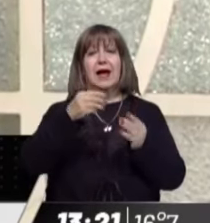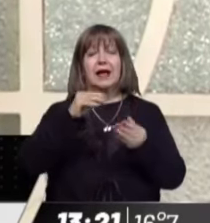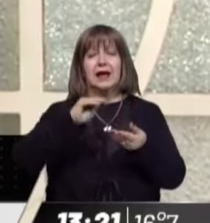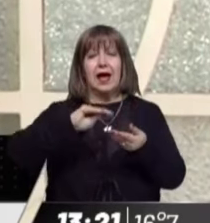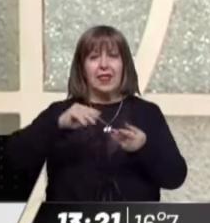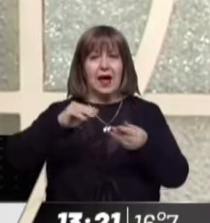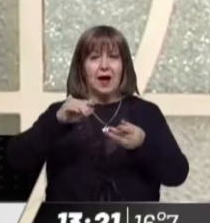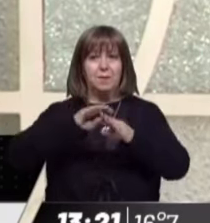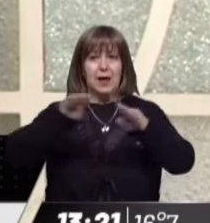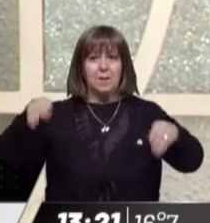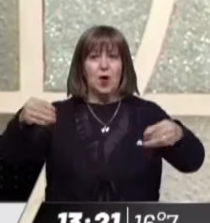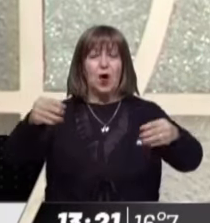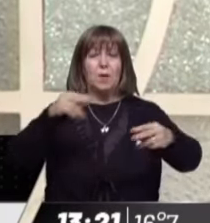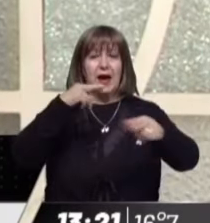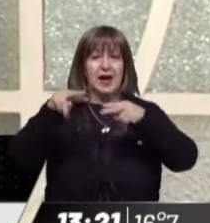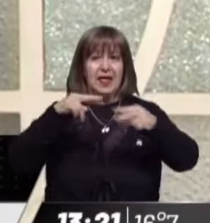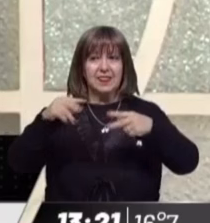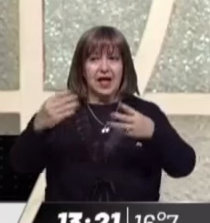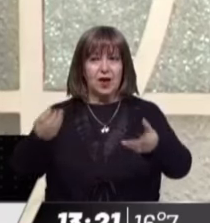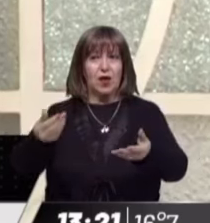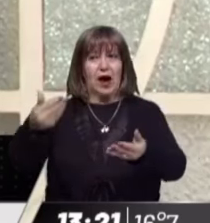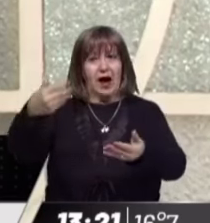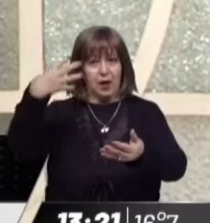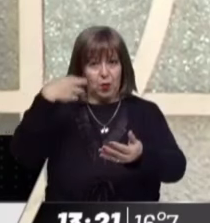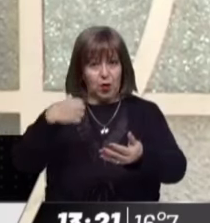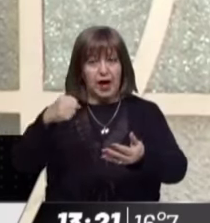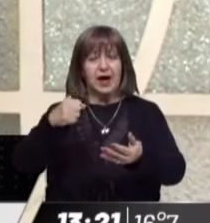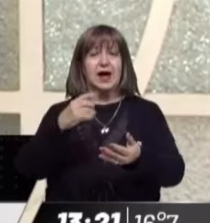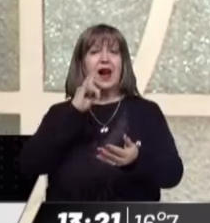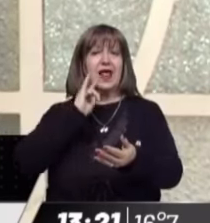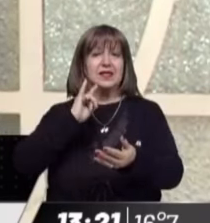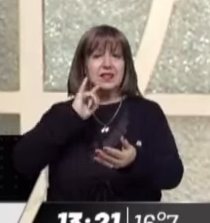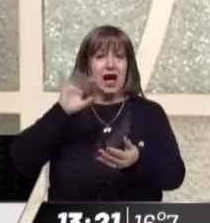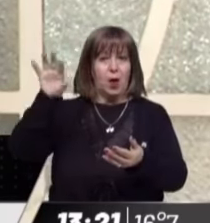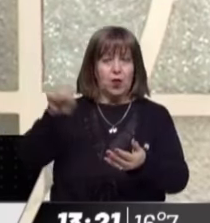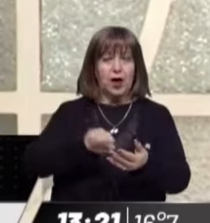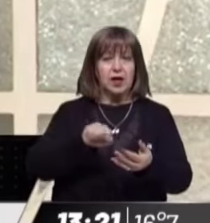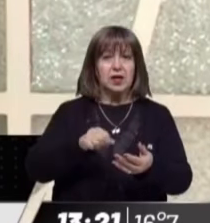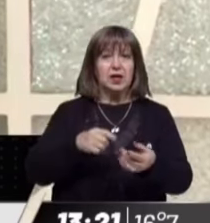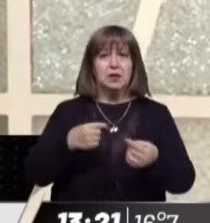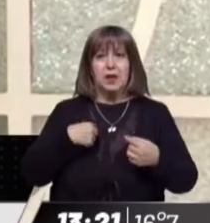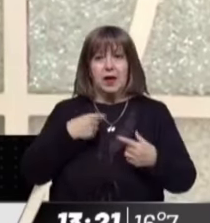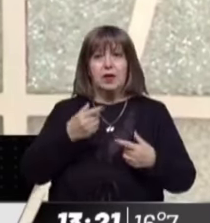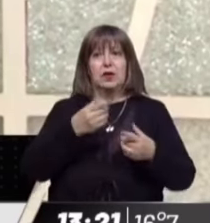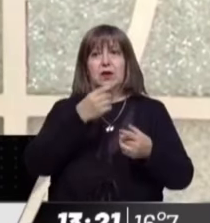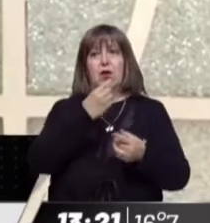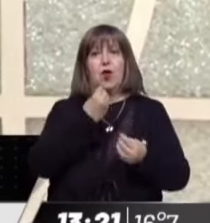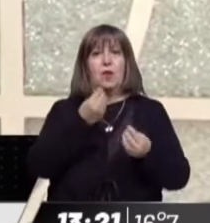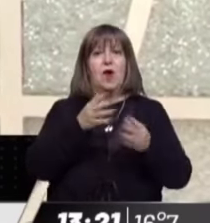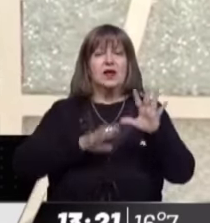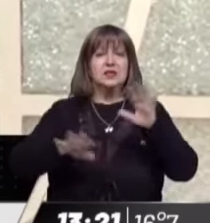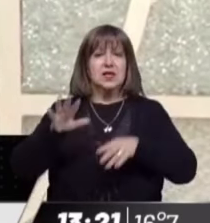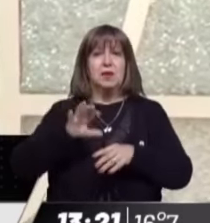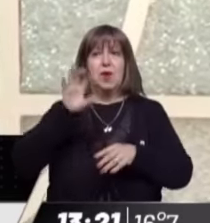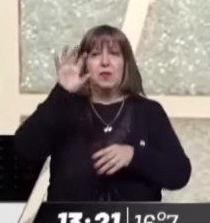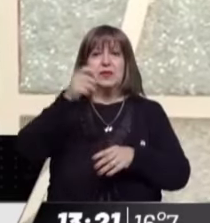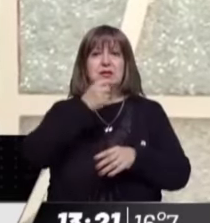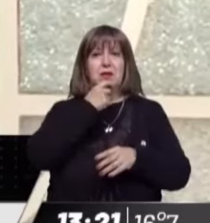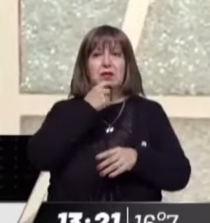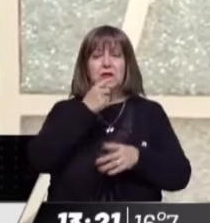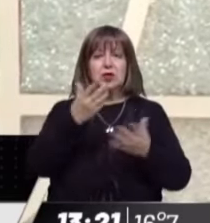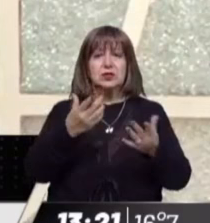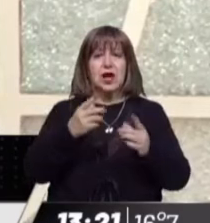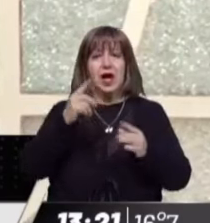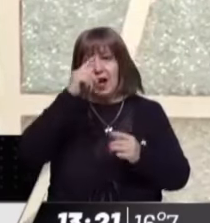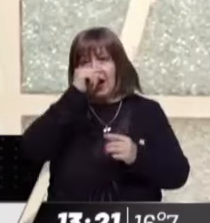Entonces, ¿cómo haces para repartir, por ejemplo, o hacer una logística para 600 merenderos de toda la provincia que vayan hasta